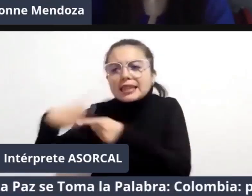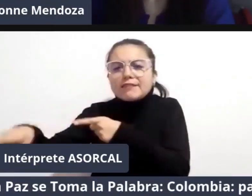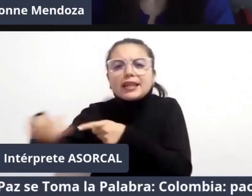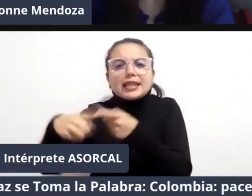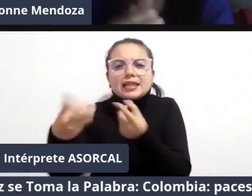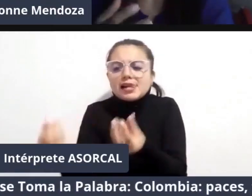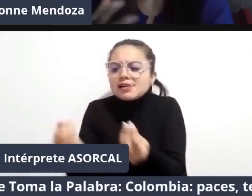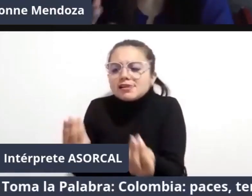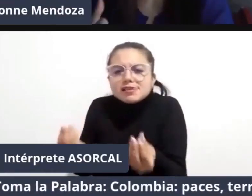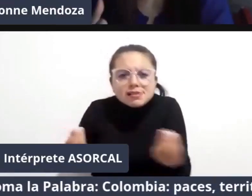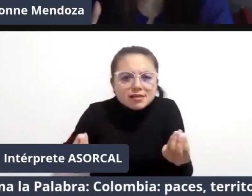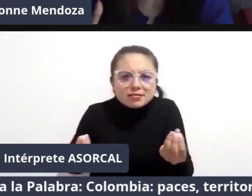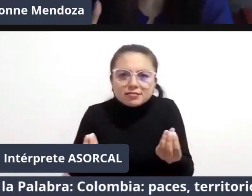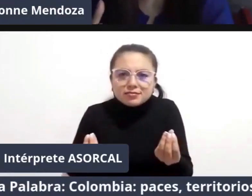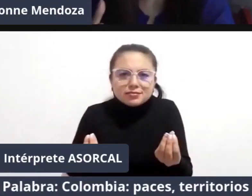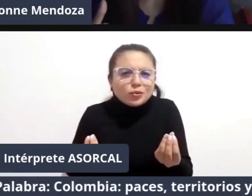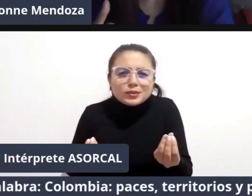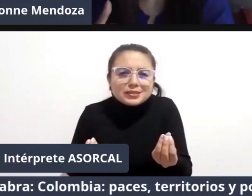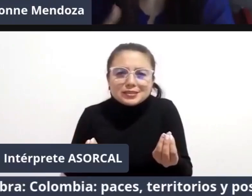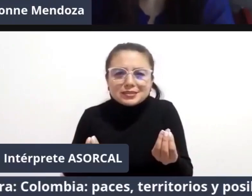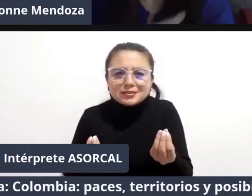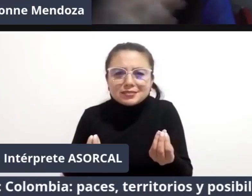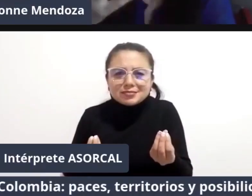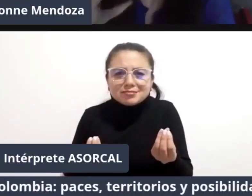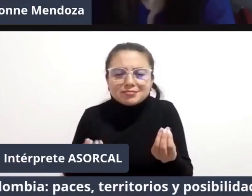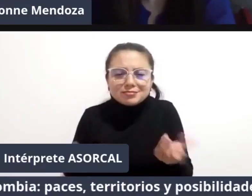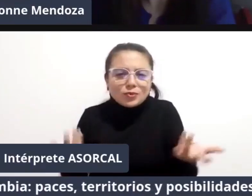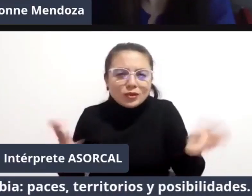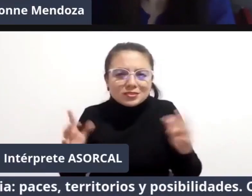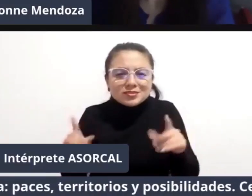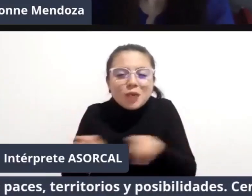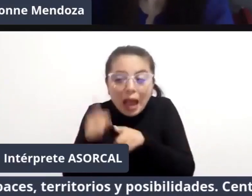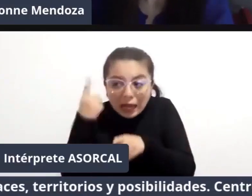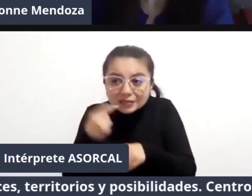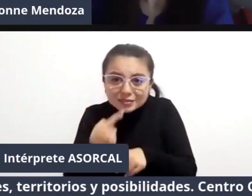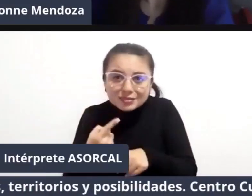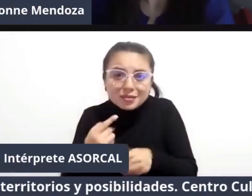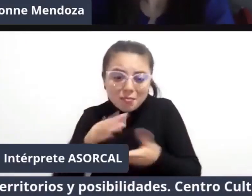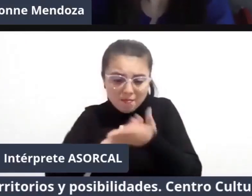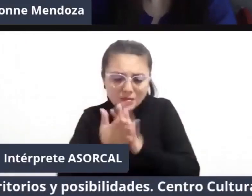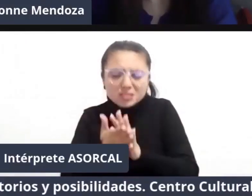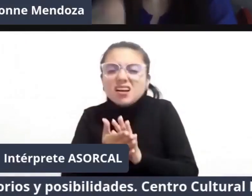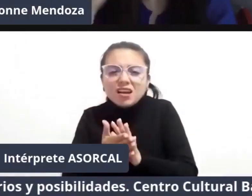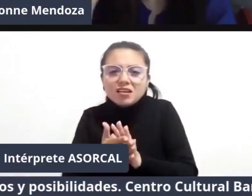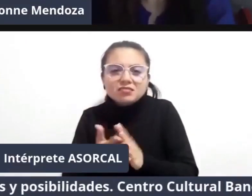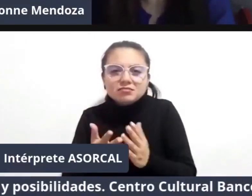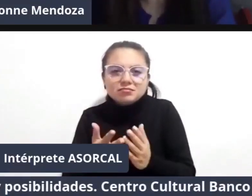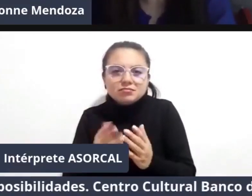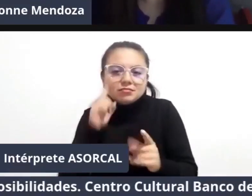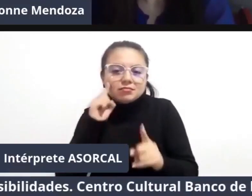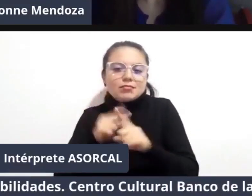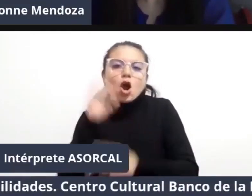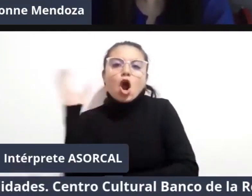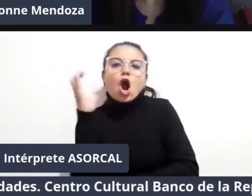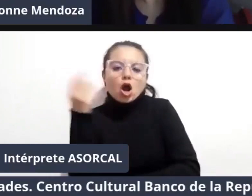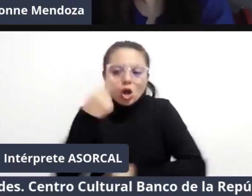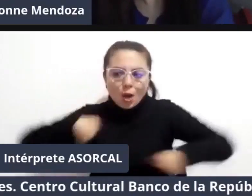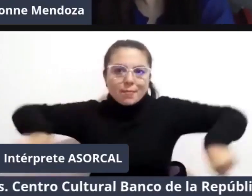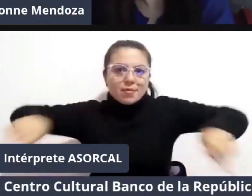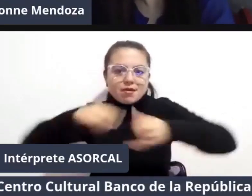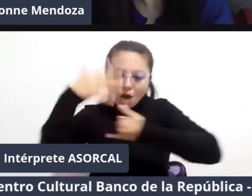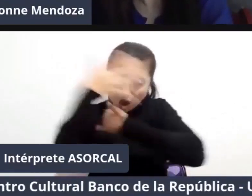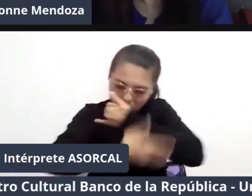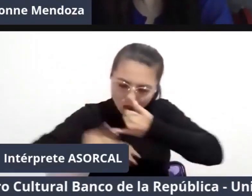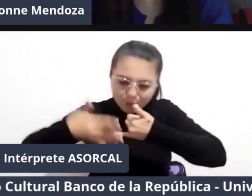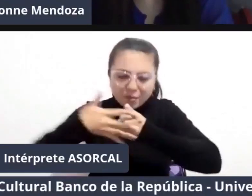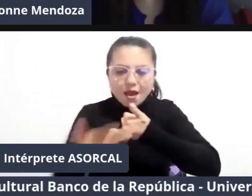país. Es un tema, ayer cerramos diciendo, es que es de los colombianos, ¿no? El asunto de la paz. Y usted lo nutre con esta última